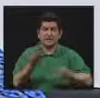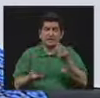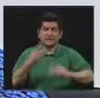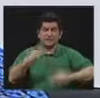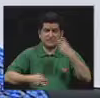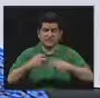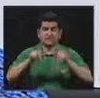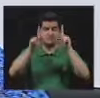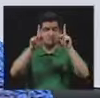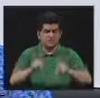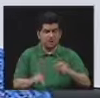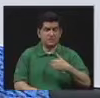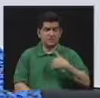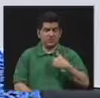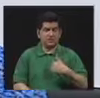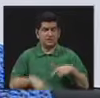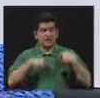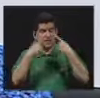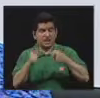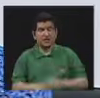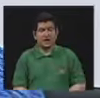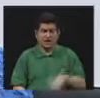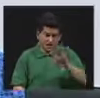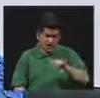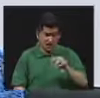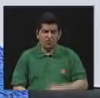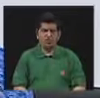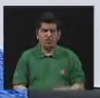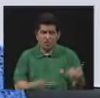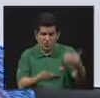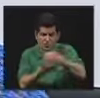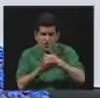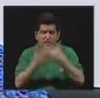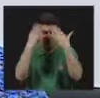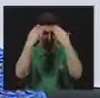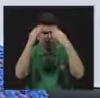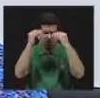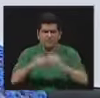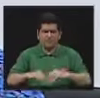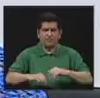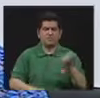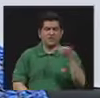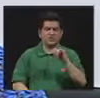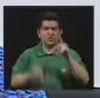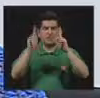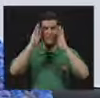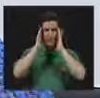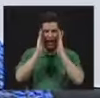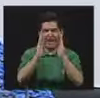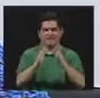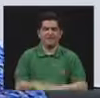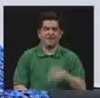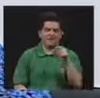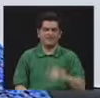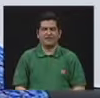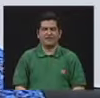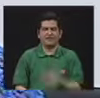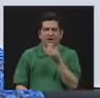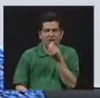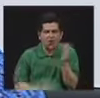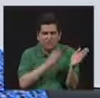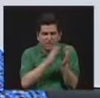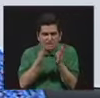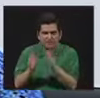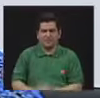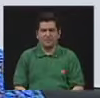llegar a ser un poco problemático, porque esa persona que tiene que ir donde el contador, recoger los ampos, revisar las informaciones, es la misma que atiende, es la